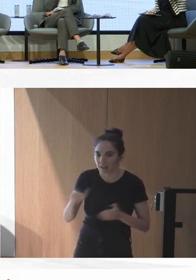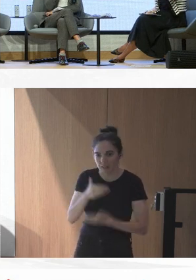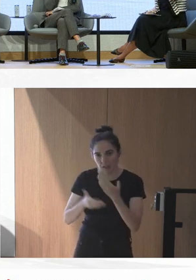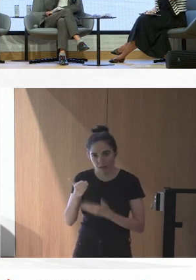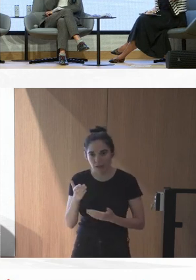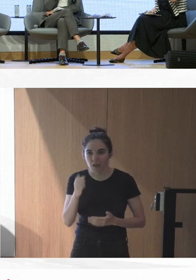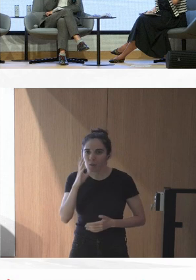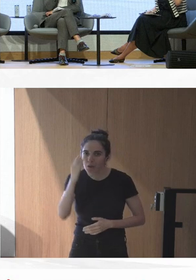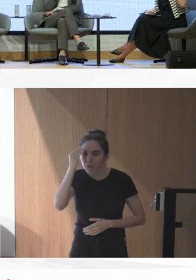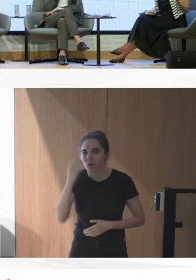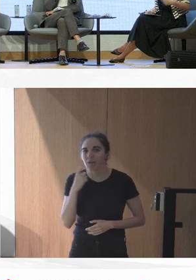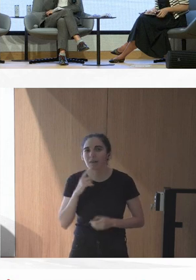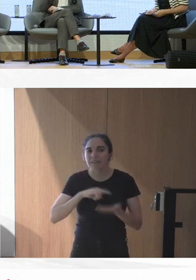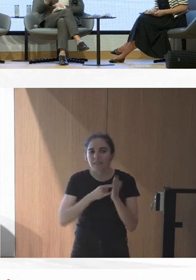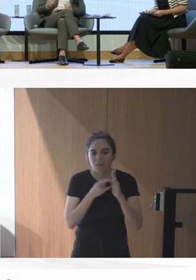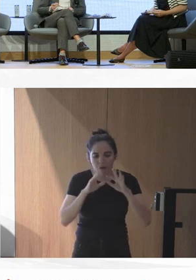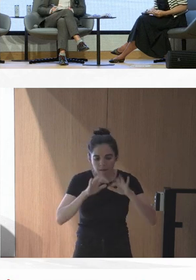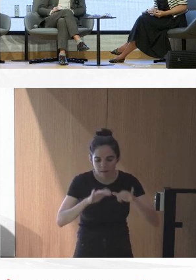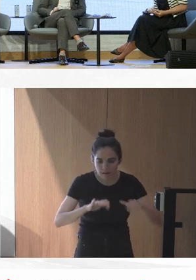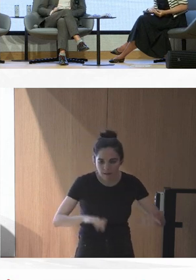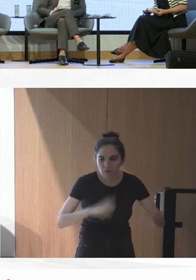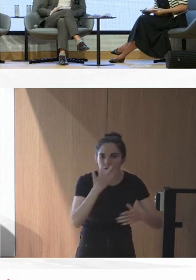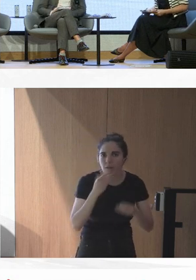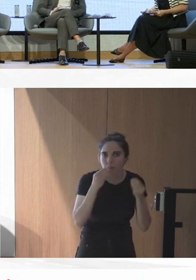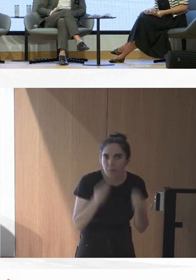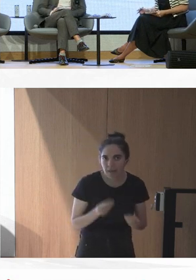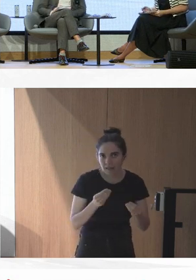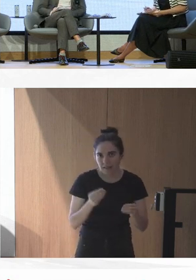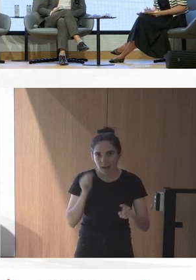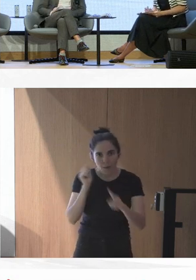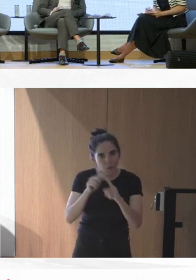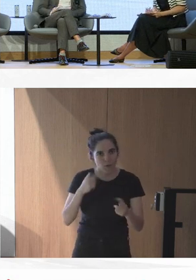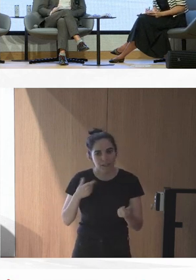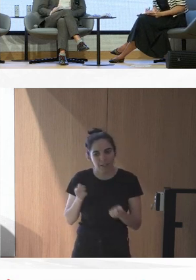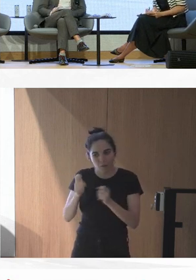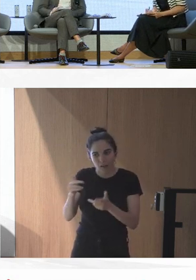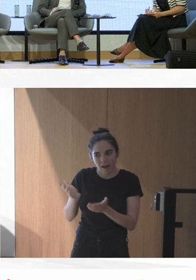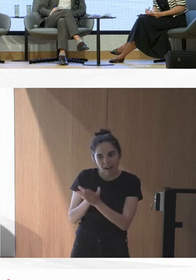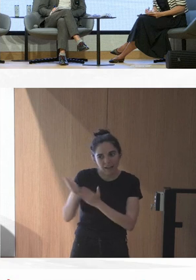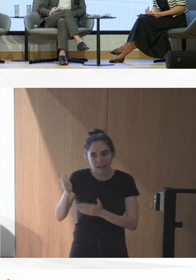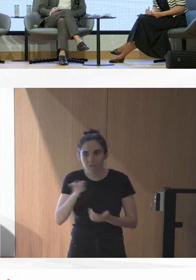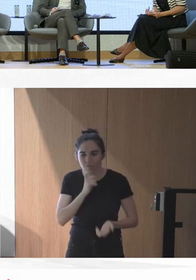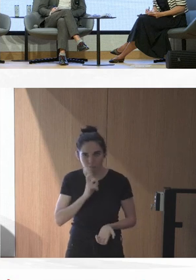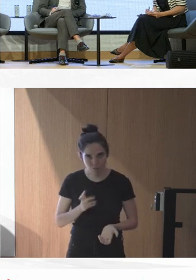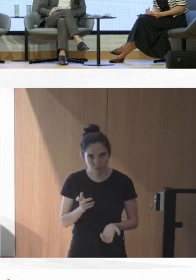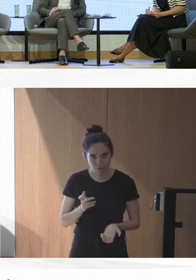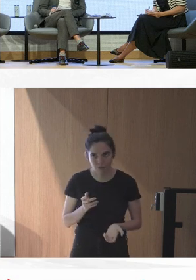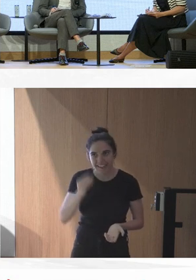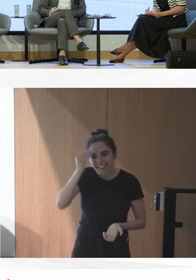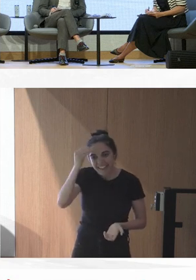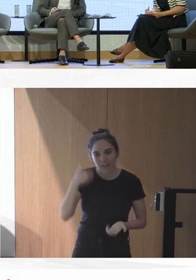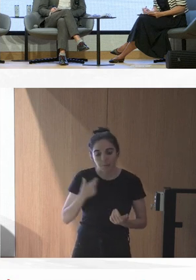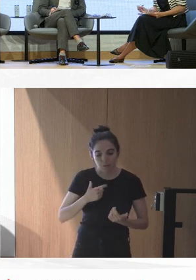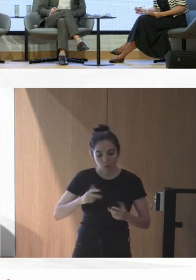el sistema desde dentro y preguntarnos cómo generamos los incentivos para el cambio. Me parece ahí que desde la sociedad civil lo que hemos